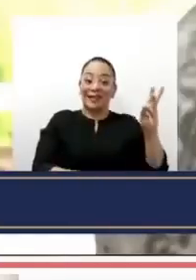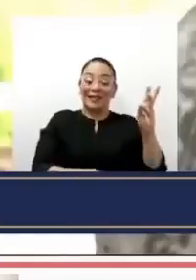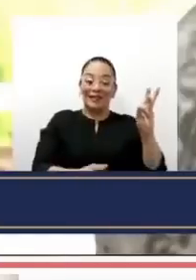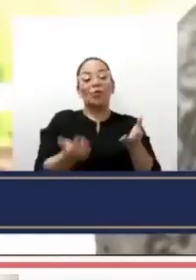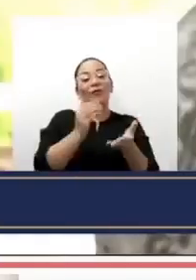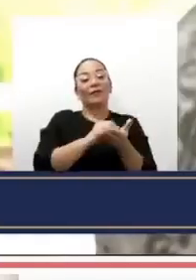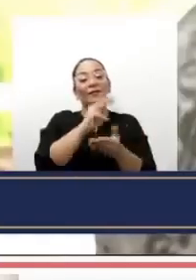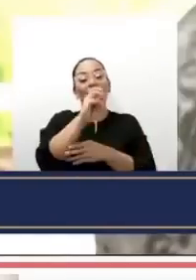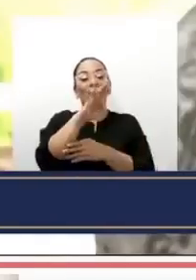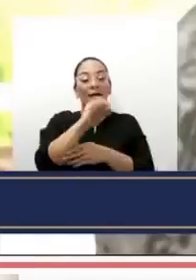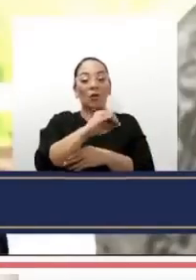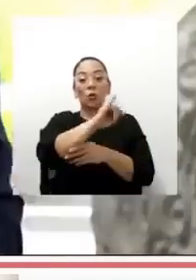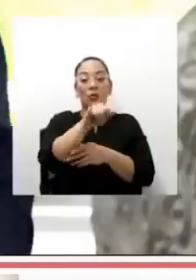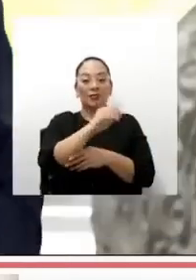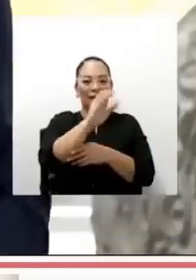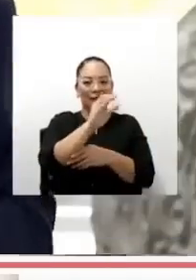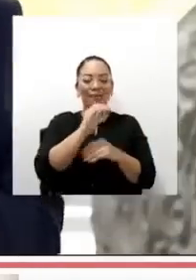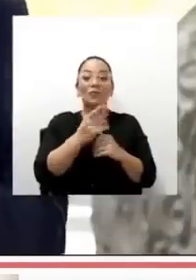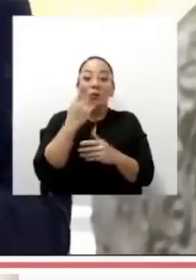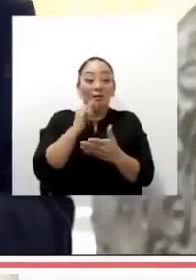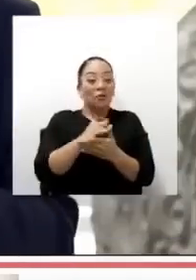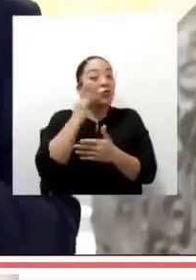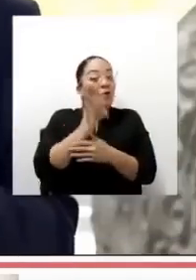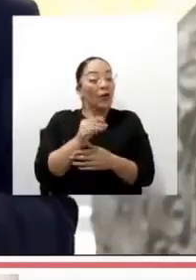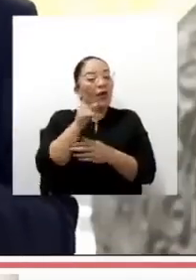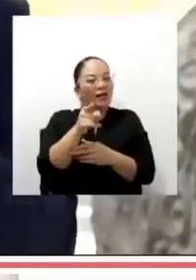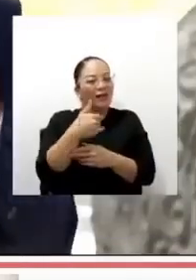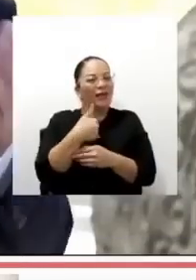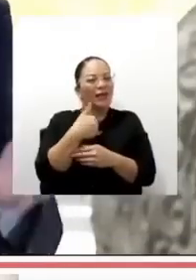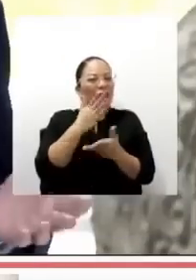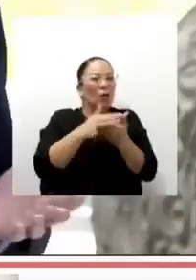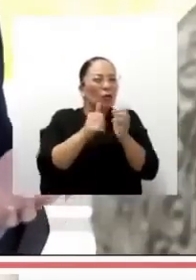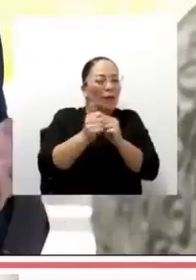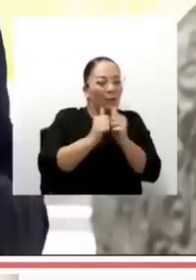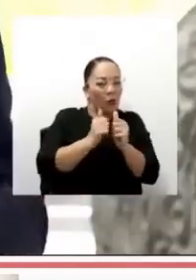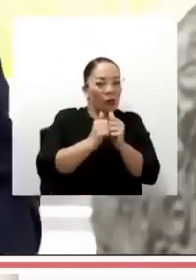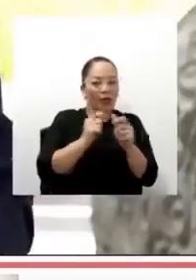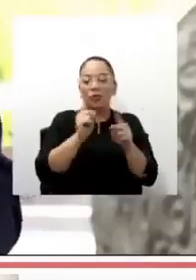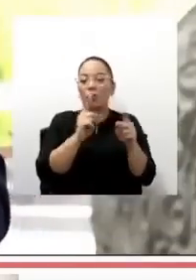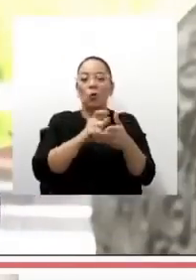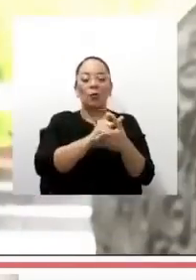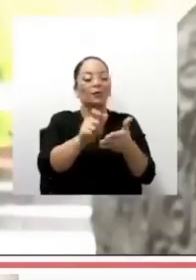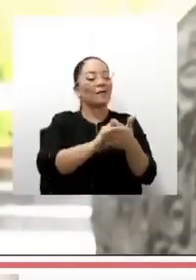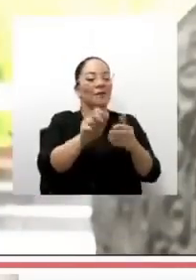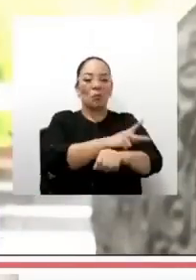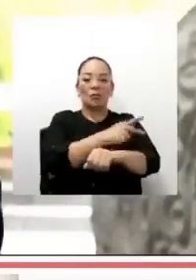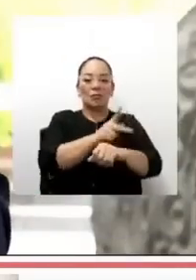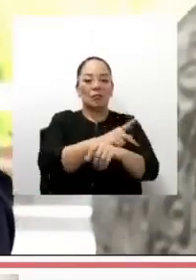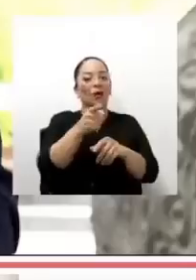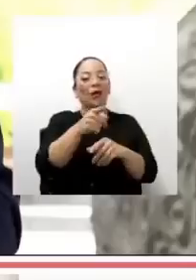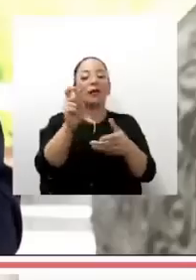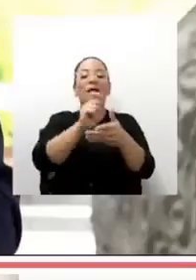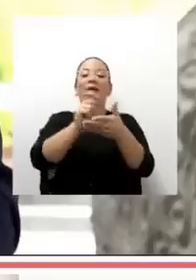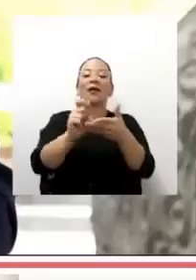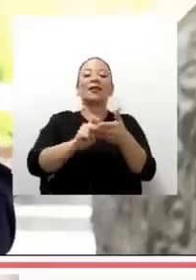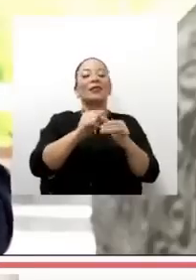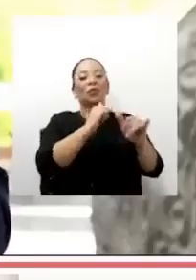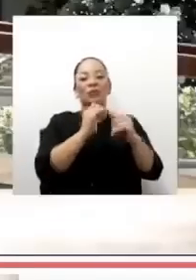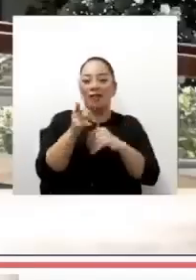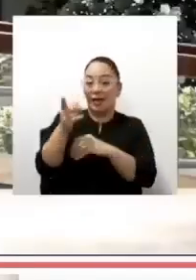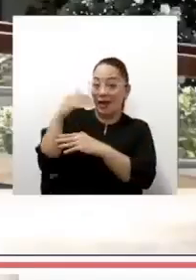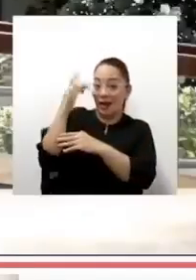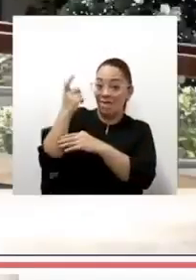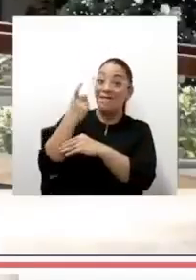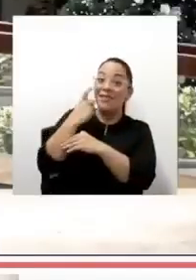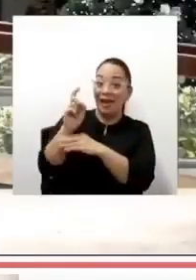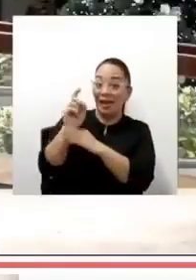don Mario José Cárdenas, o sea, es por eso yo creo que él tiene como deporte ya no escribir poesías, sino escribir denuncias. Y este era el fiscal del PAC. El